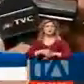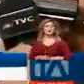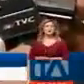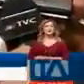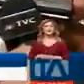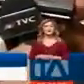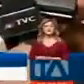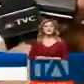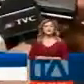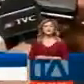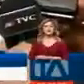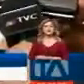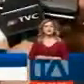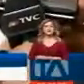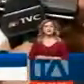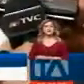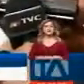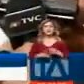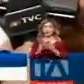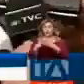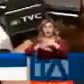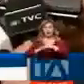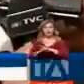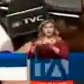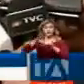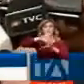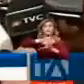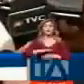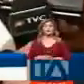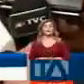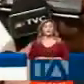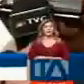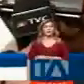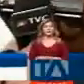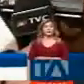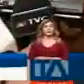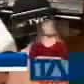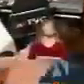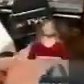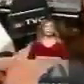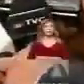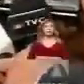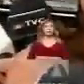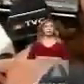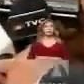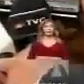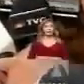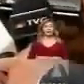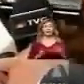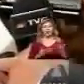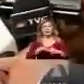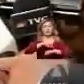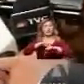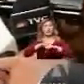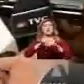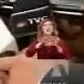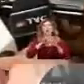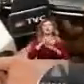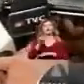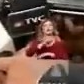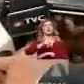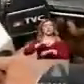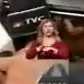vez que sea esta propuesta ingresada aquí a la Asamblea, esperaremos las 24 horas correspondientes para que el CAL pueda calificar la misma. De